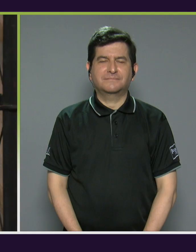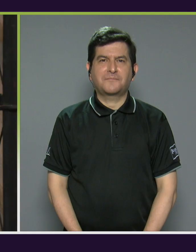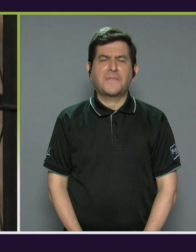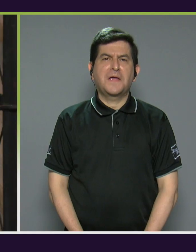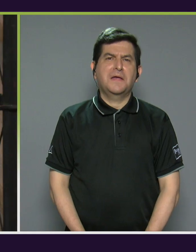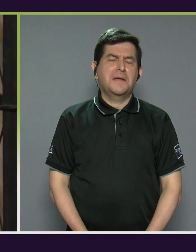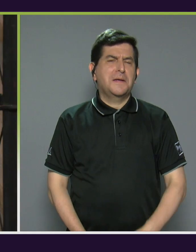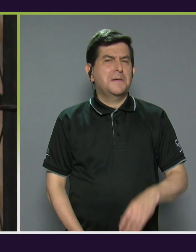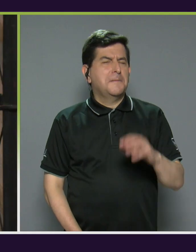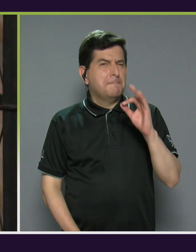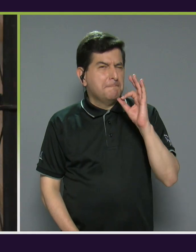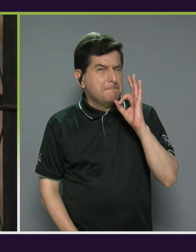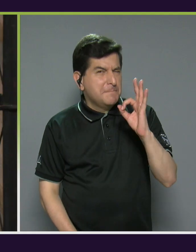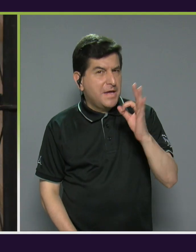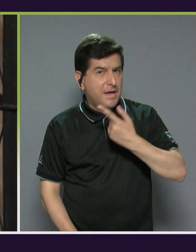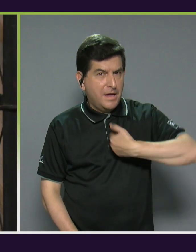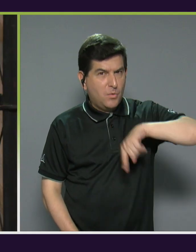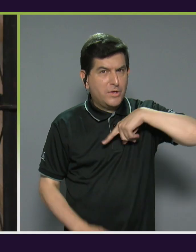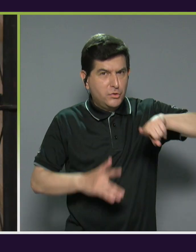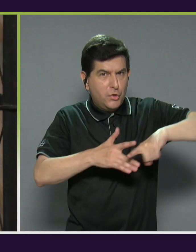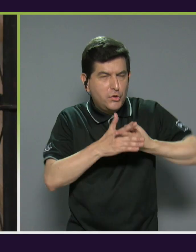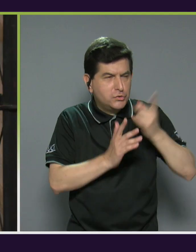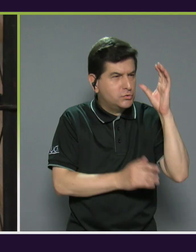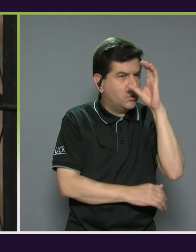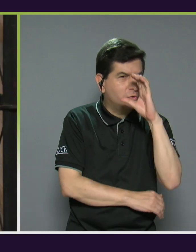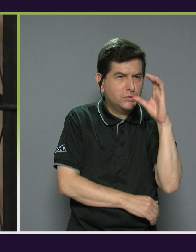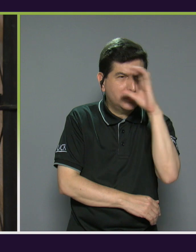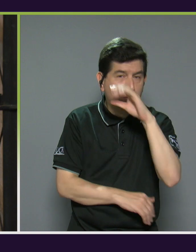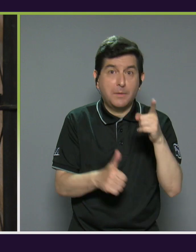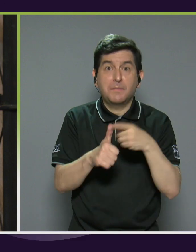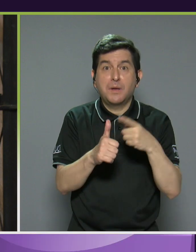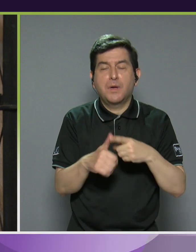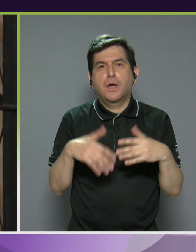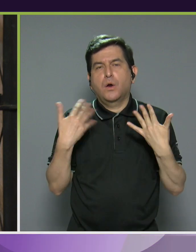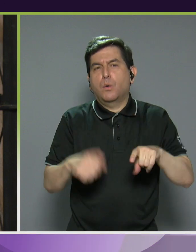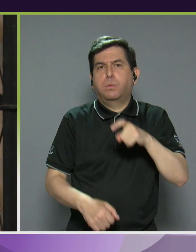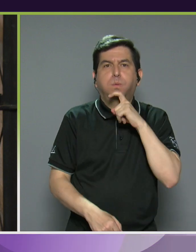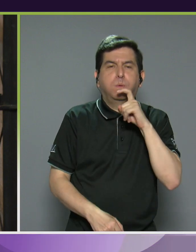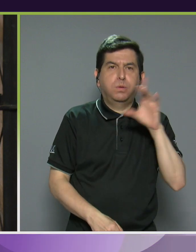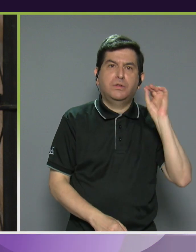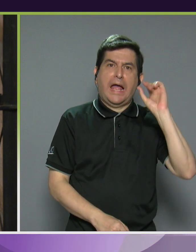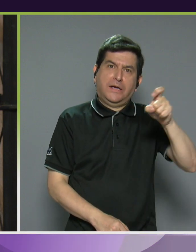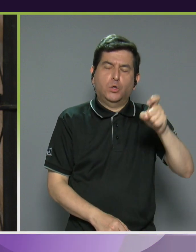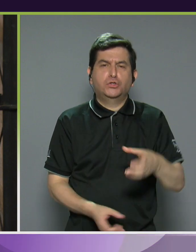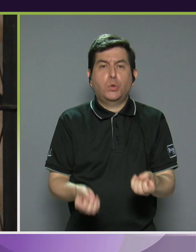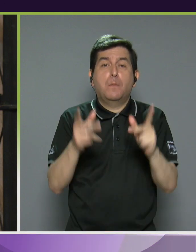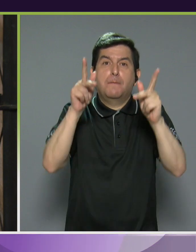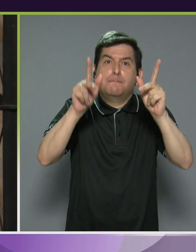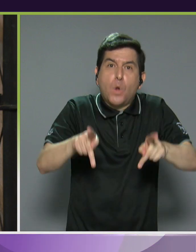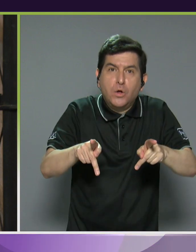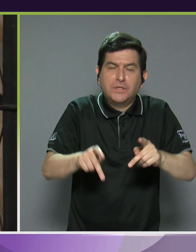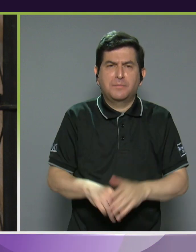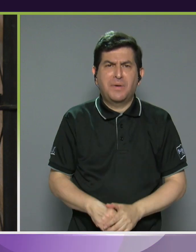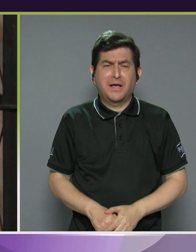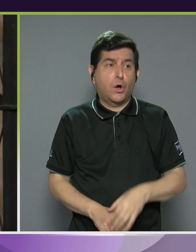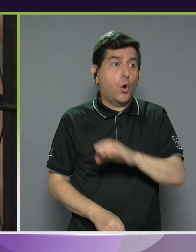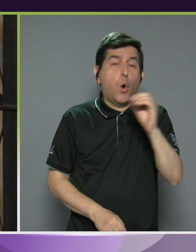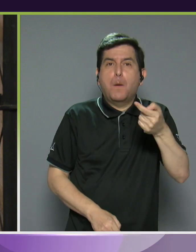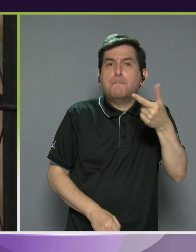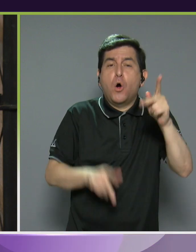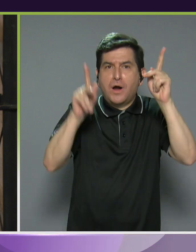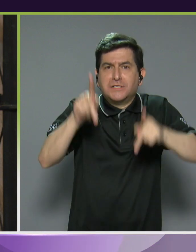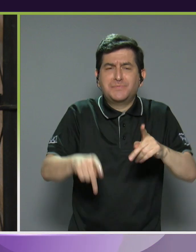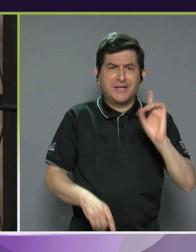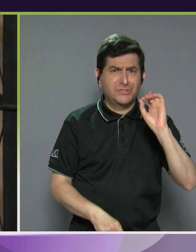Bueno, cuando nosotros empezamos a buscar, primero nos costó un mundo el diagnóstico porque había muchas personas, muy pocas personas